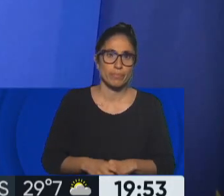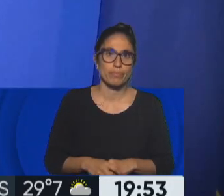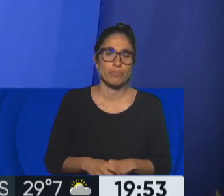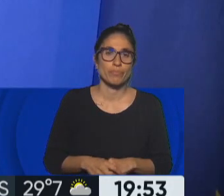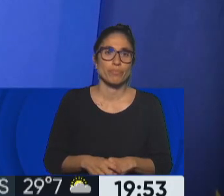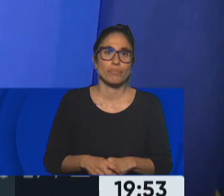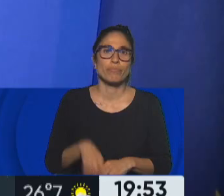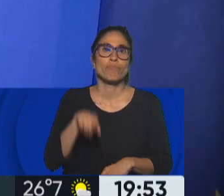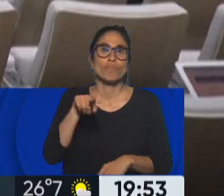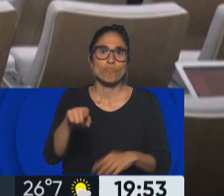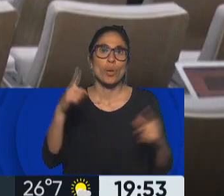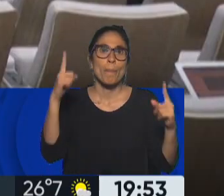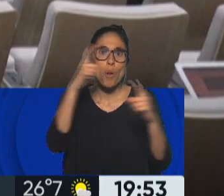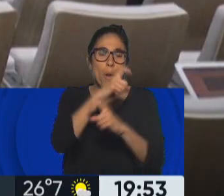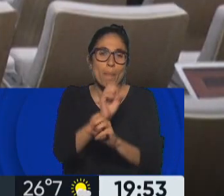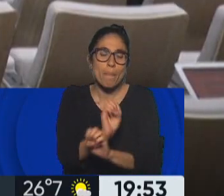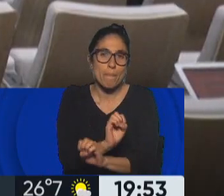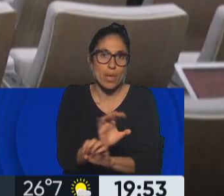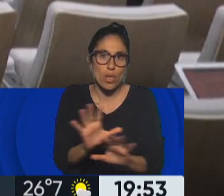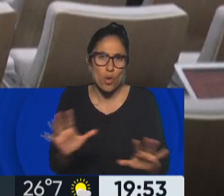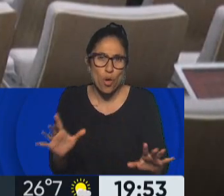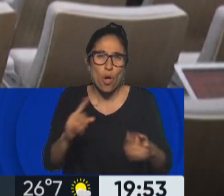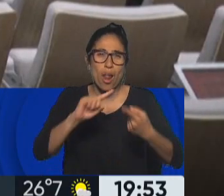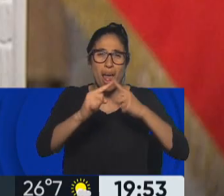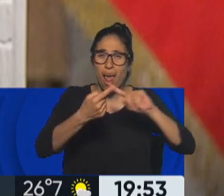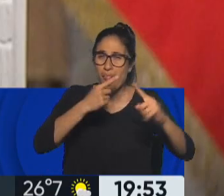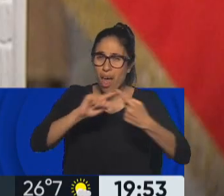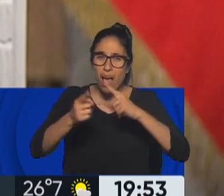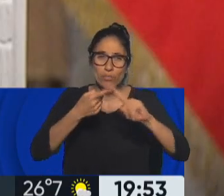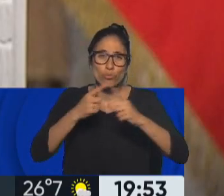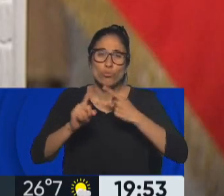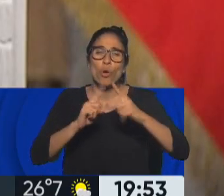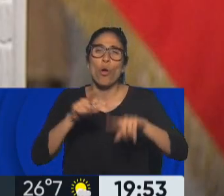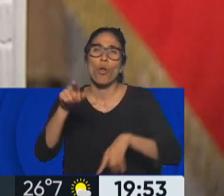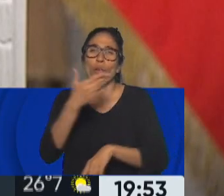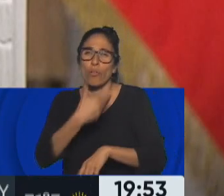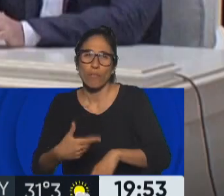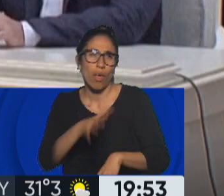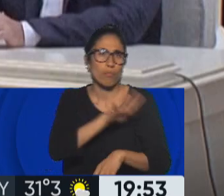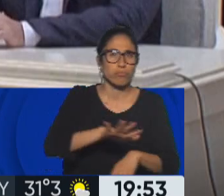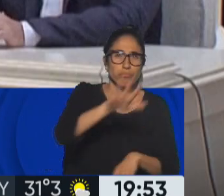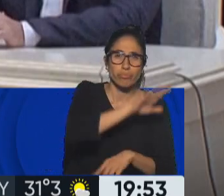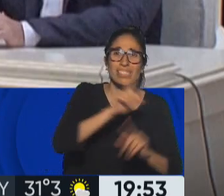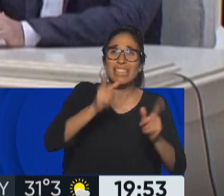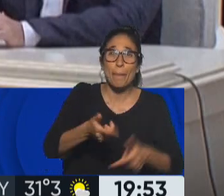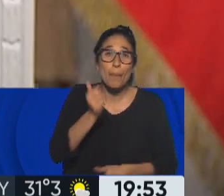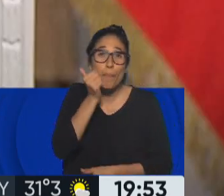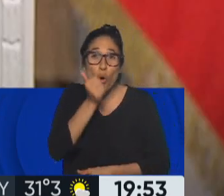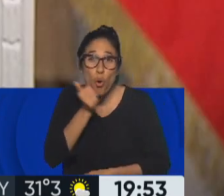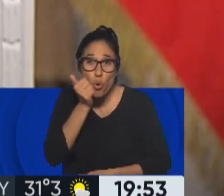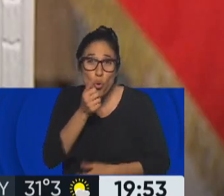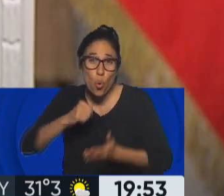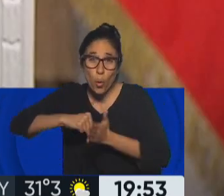Cáucaso se intensificó tras un deterioro de las relaciones del actual gobierno con Occidente y en medio de las presiones de Moscú, que no se resigna a